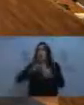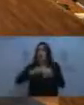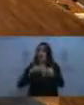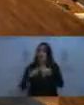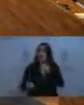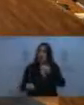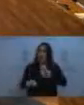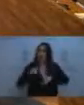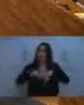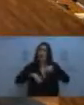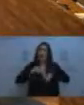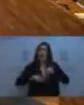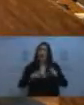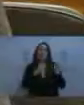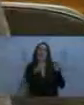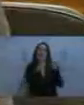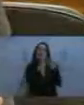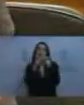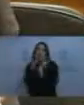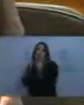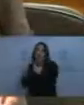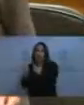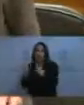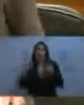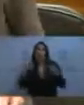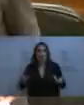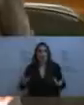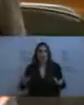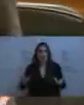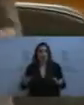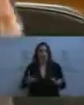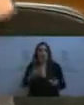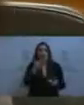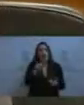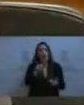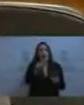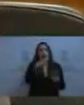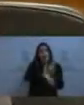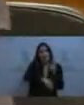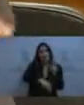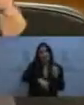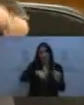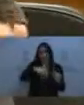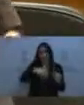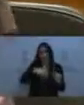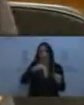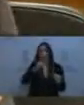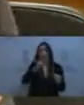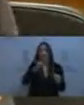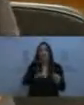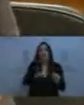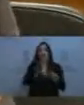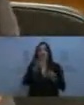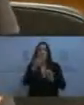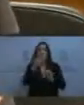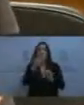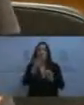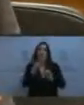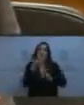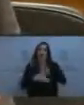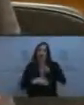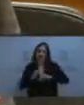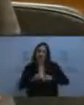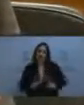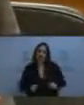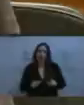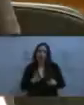la tipología del sector al que nos estemos refiriendo, y además de la normativa general también hay unas limitaciones al gasto para los incrementos